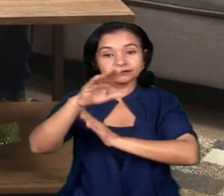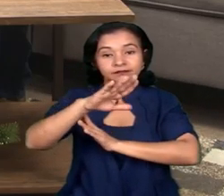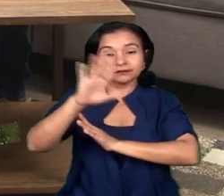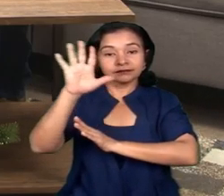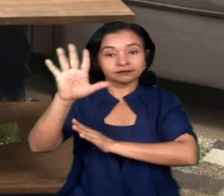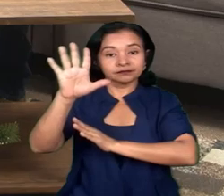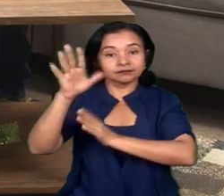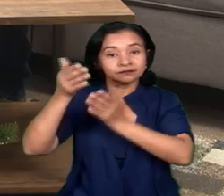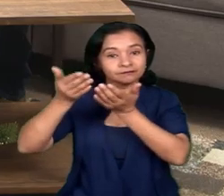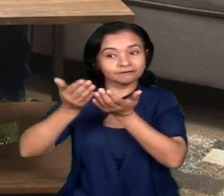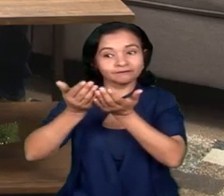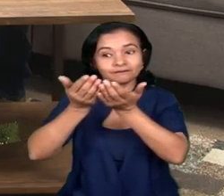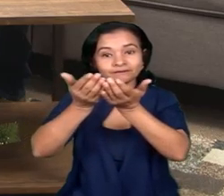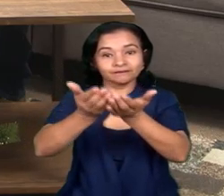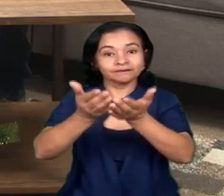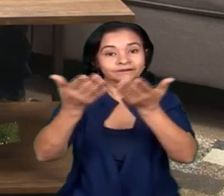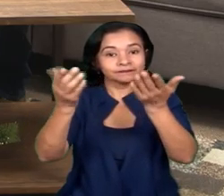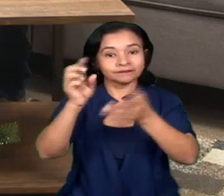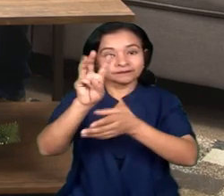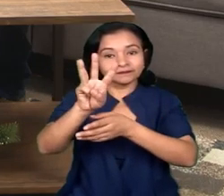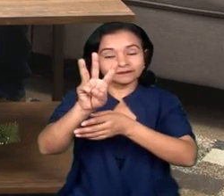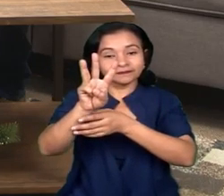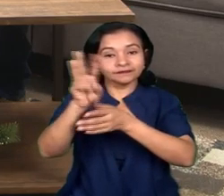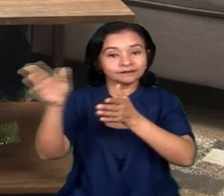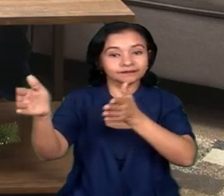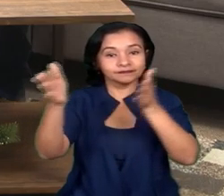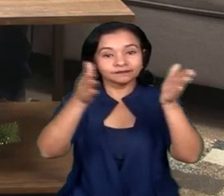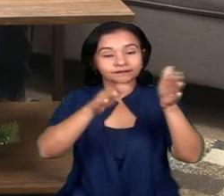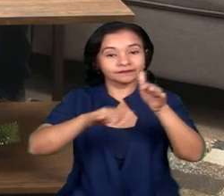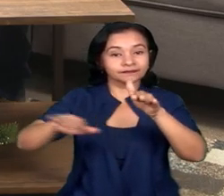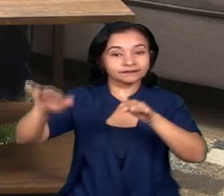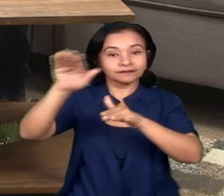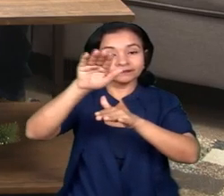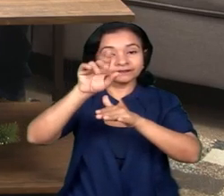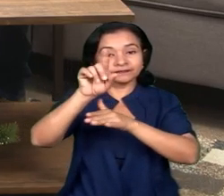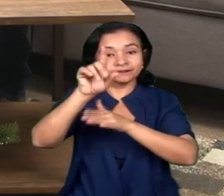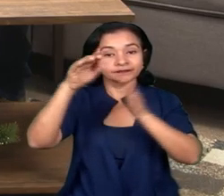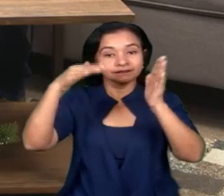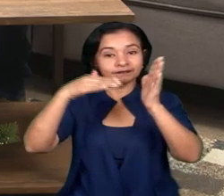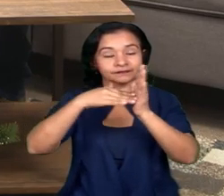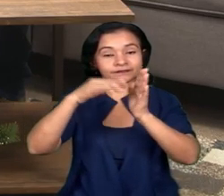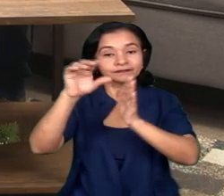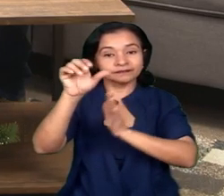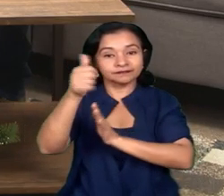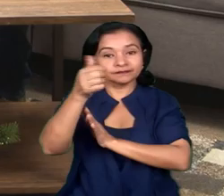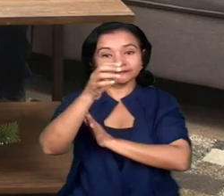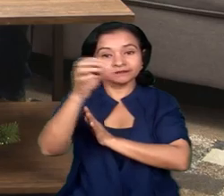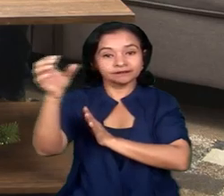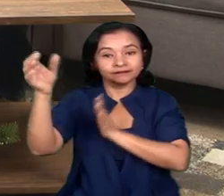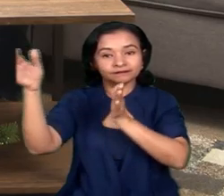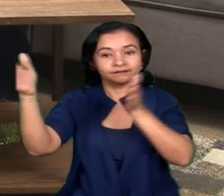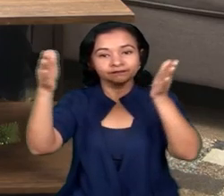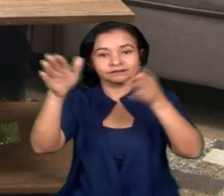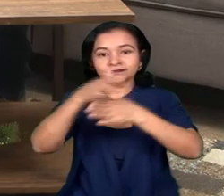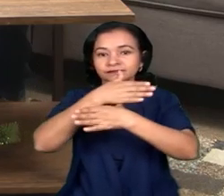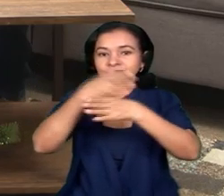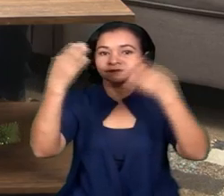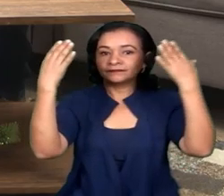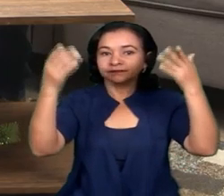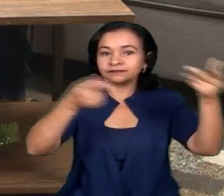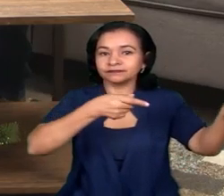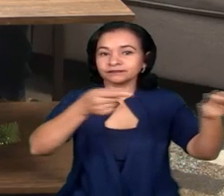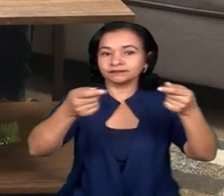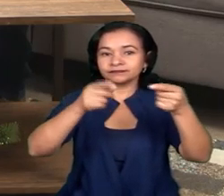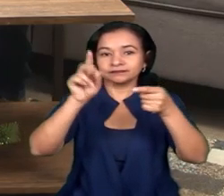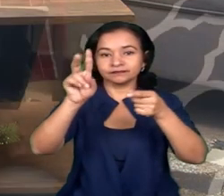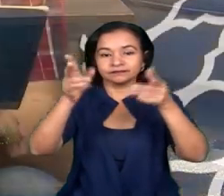5 buques, de los cuales 3 de ellos descargaron un poco más de 1.600 contenedores con diferentes productos, entre los que destacan